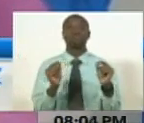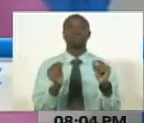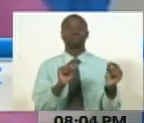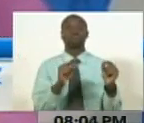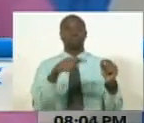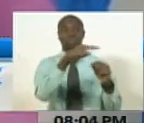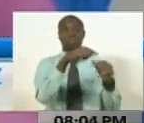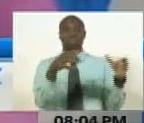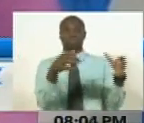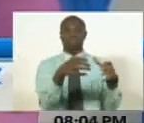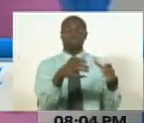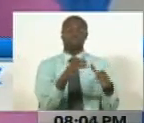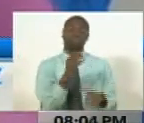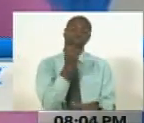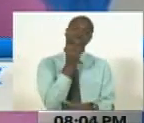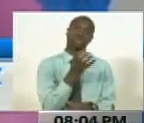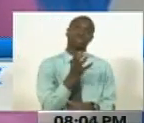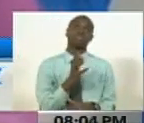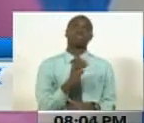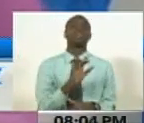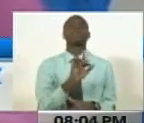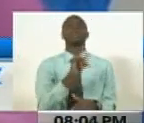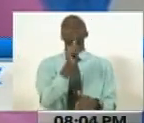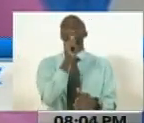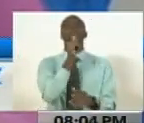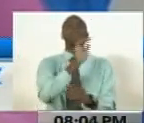bueno, primer derrotado,